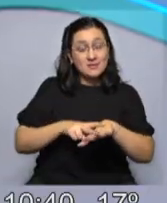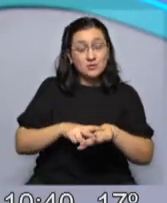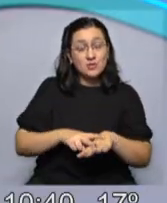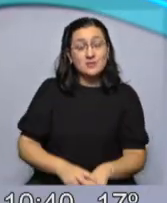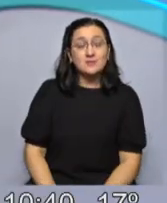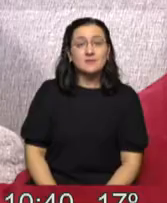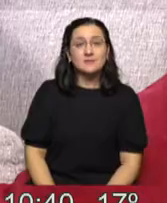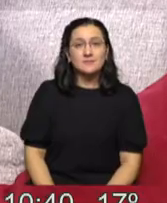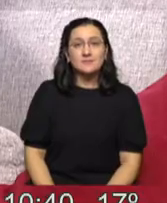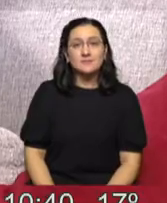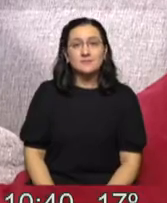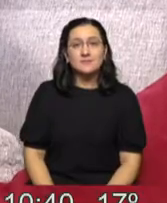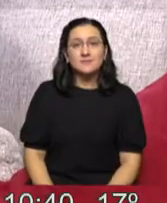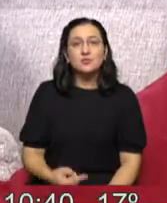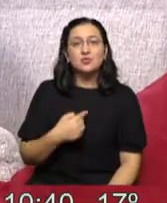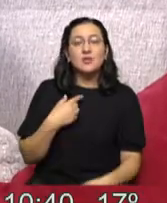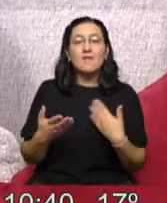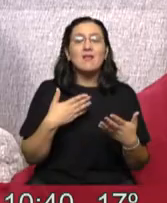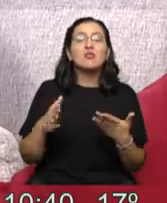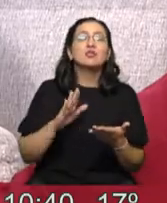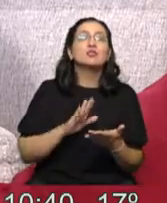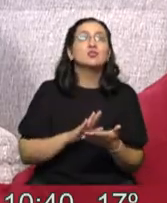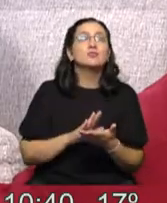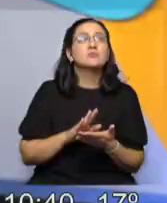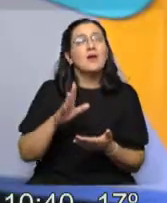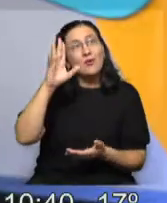semana. Con el tema de los olores. Viste que